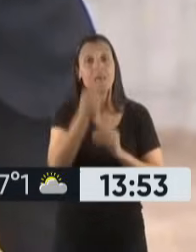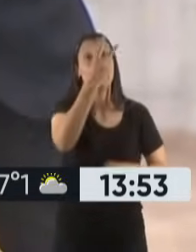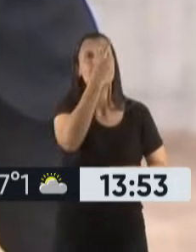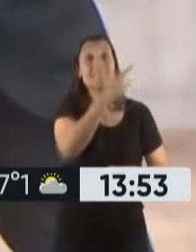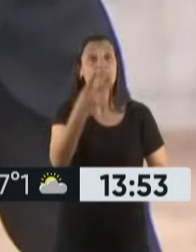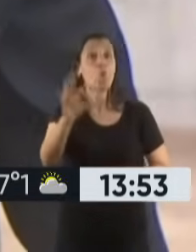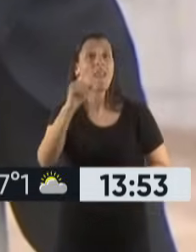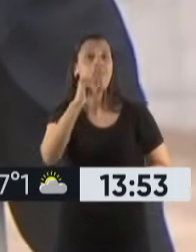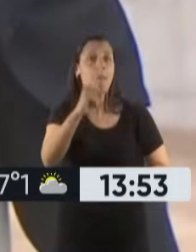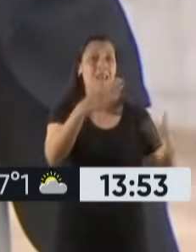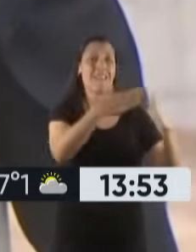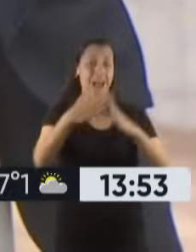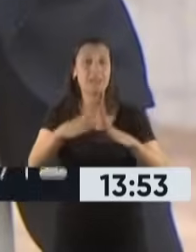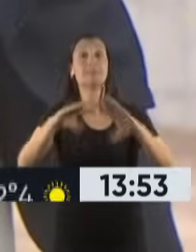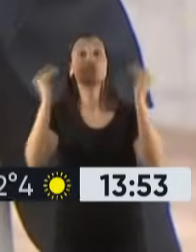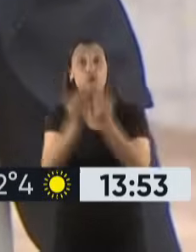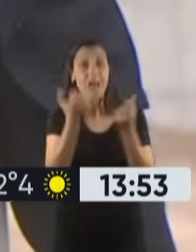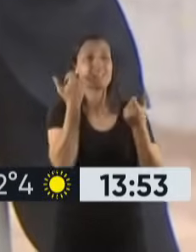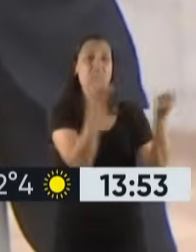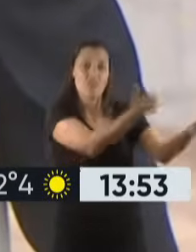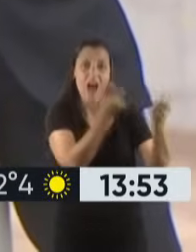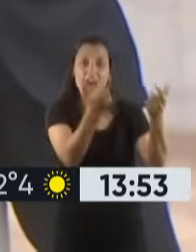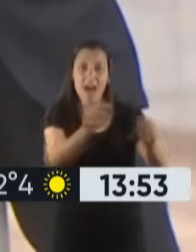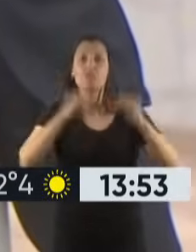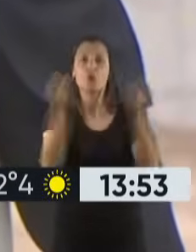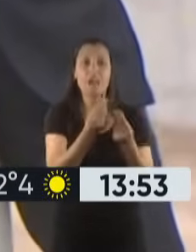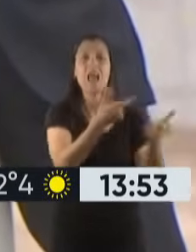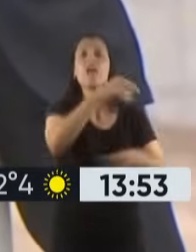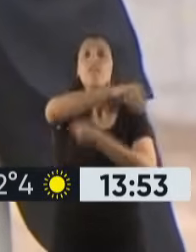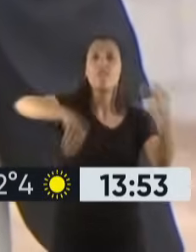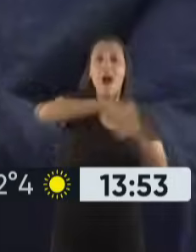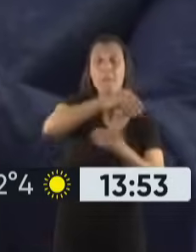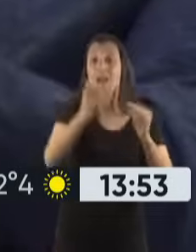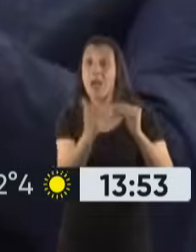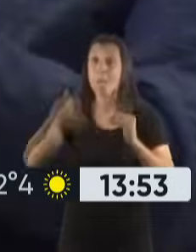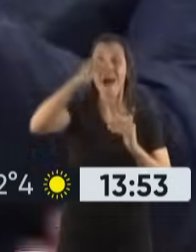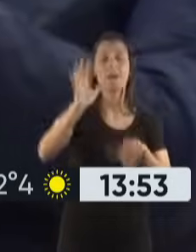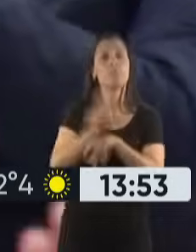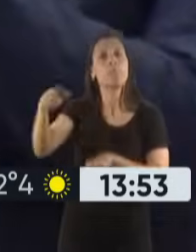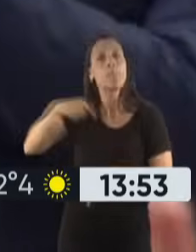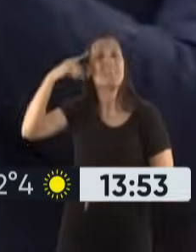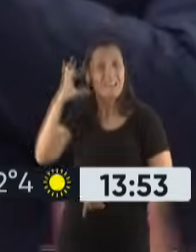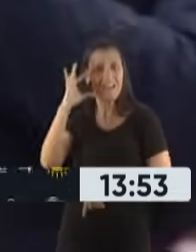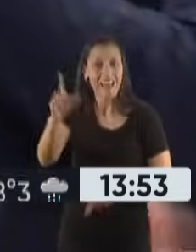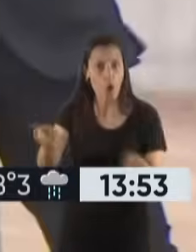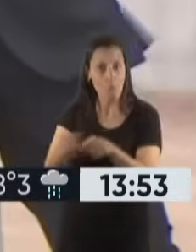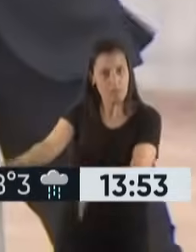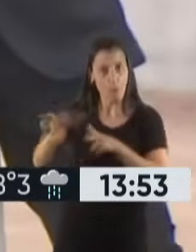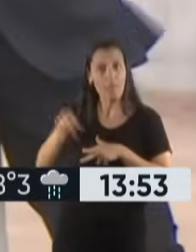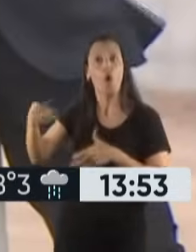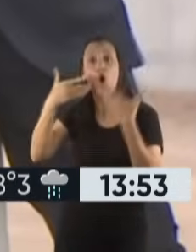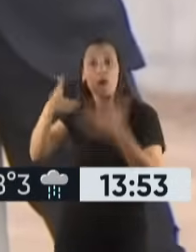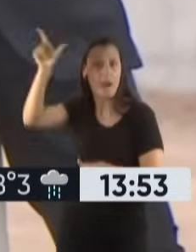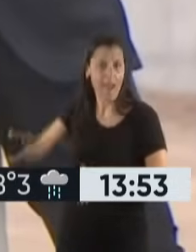140.000 viviendas hechas y 300.000 soluciones habitacionales. Superamos lo que vos previste, Jorge. Y vos tuviste mucho que ver,